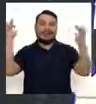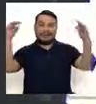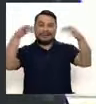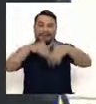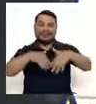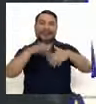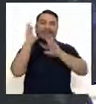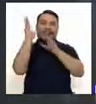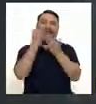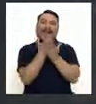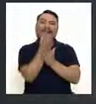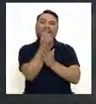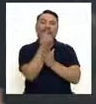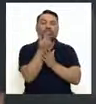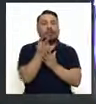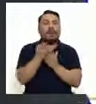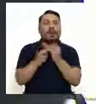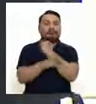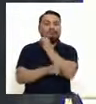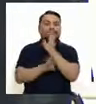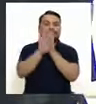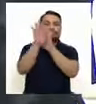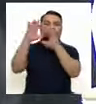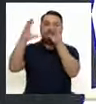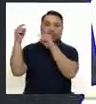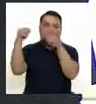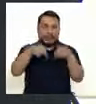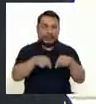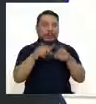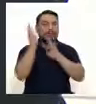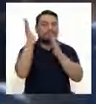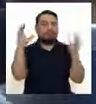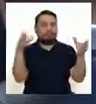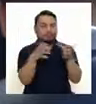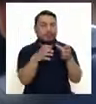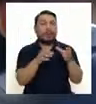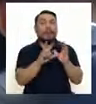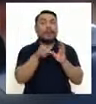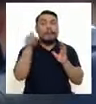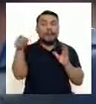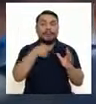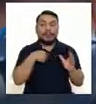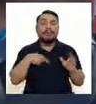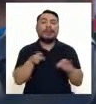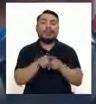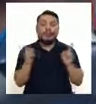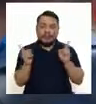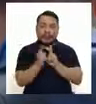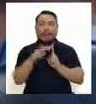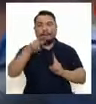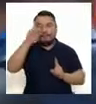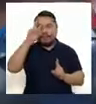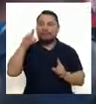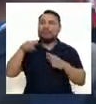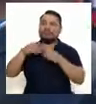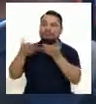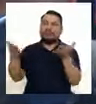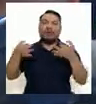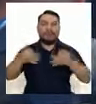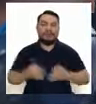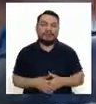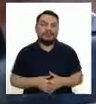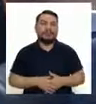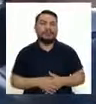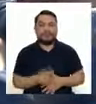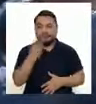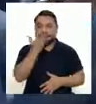prima lo protocolar, luego de los saludos que se dan. Están ustedes observando en